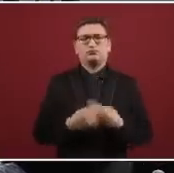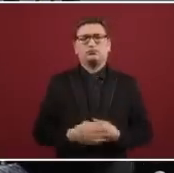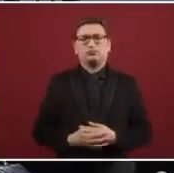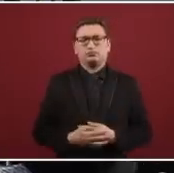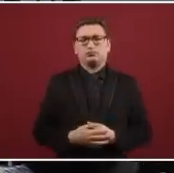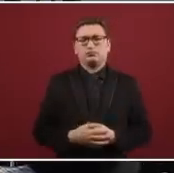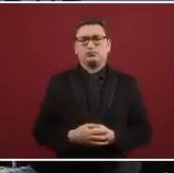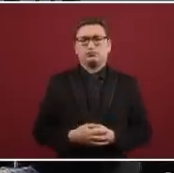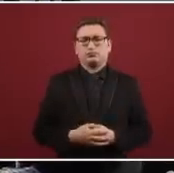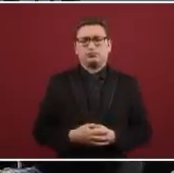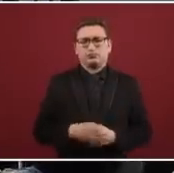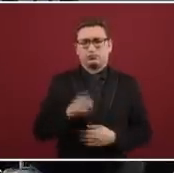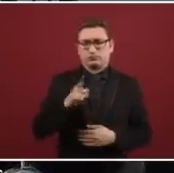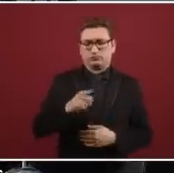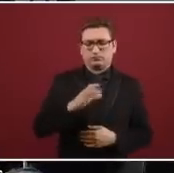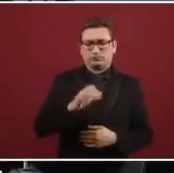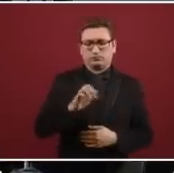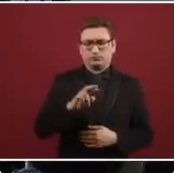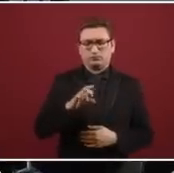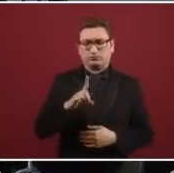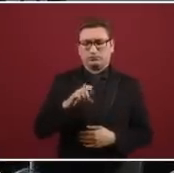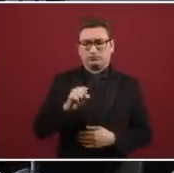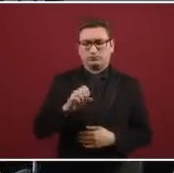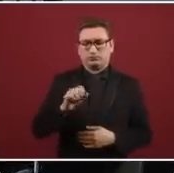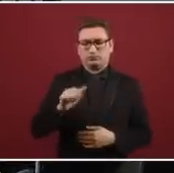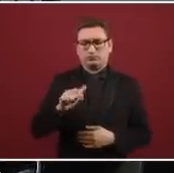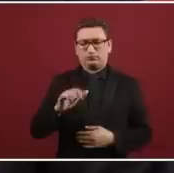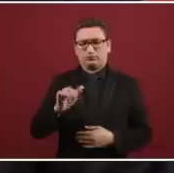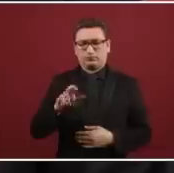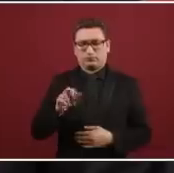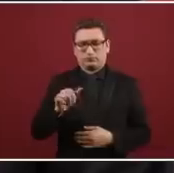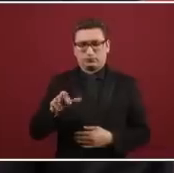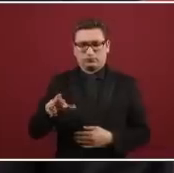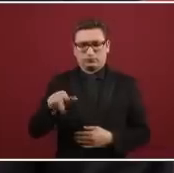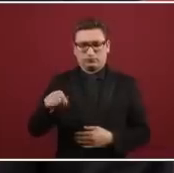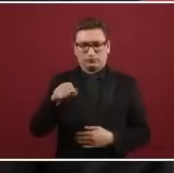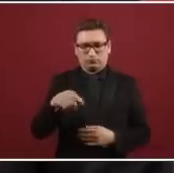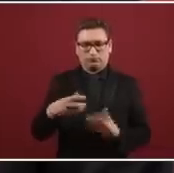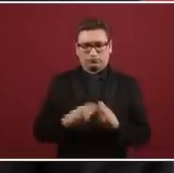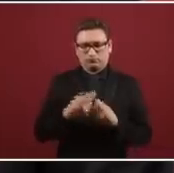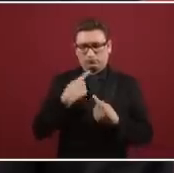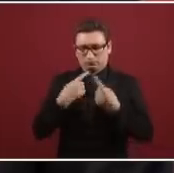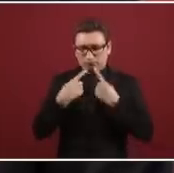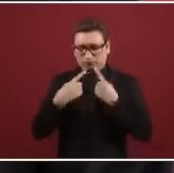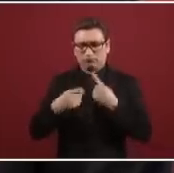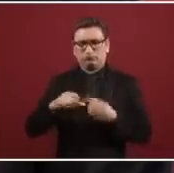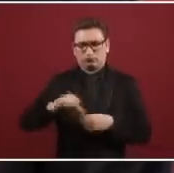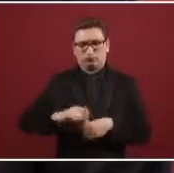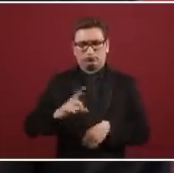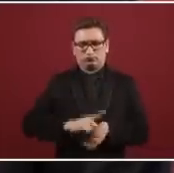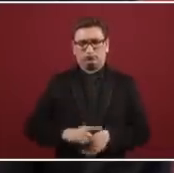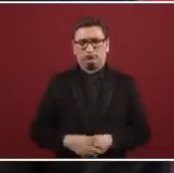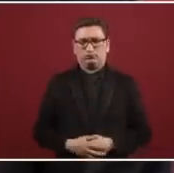con Carlos Salazar para este propósito, el día de hoy,